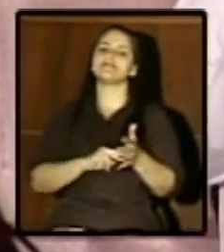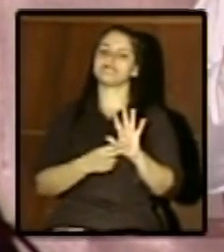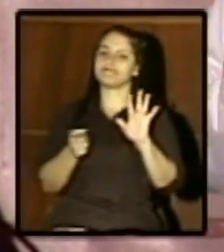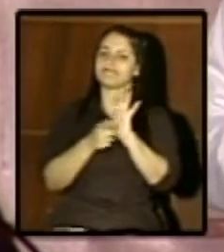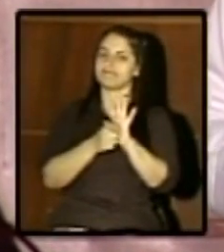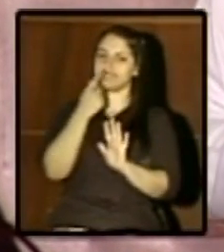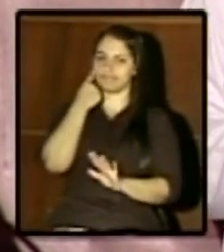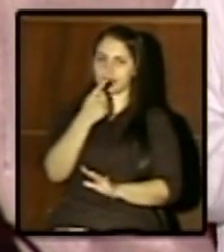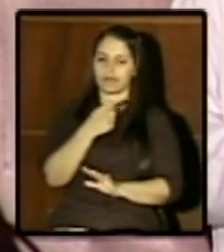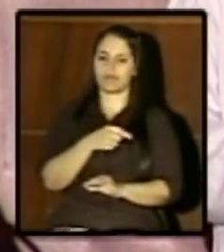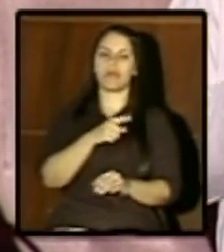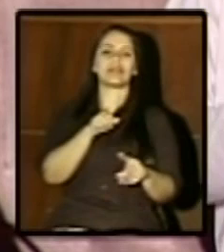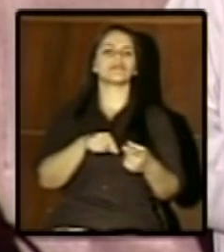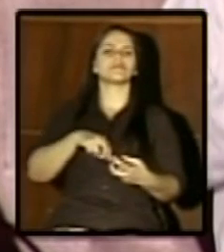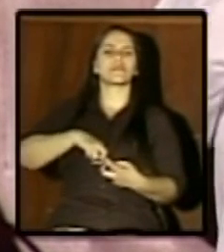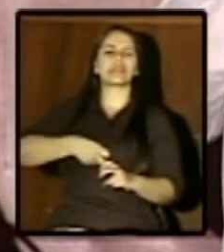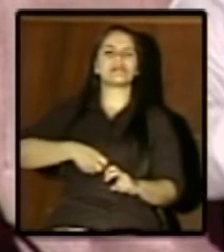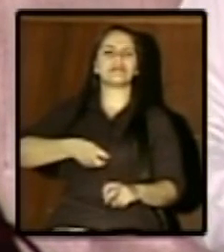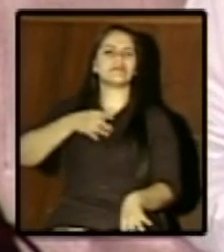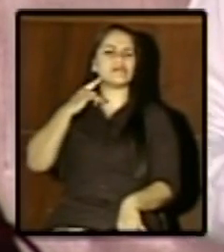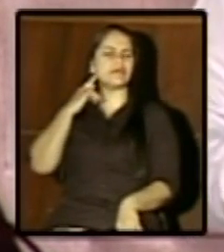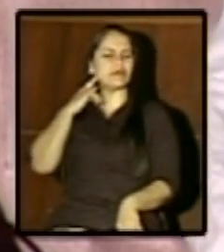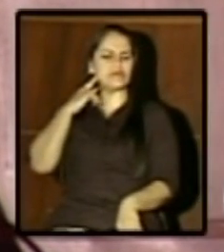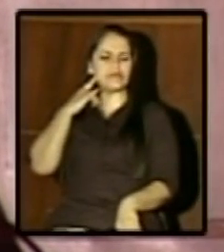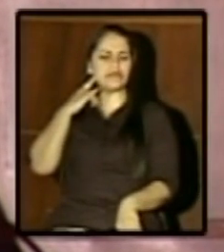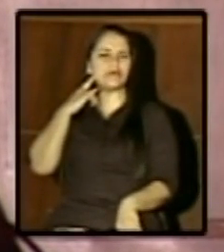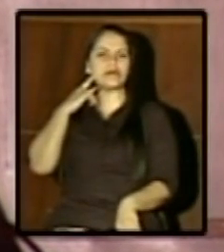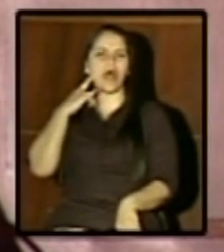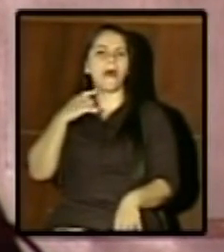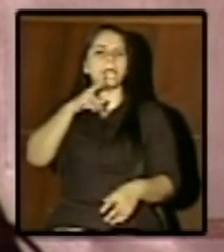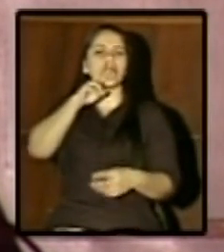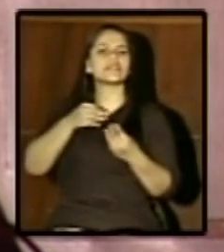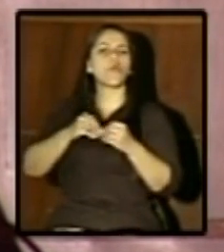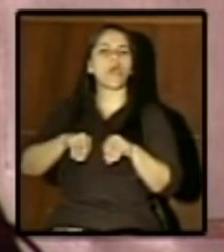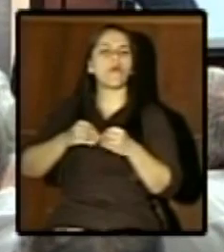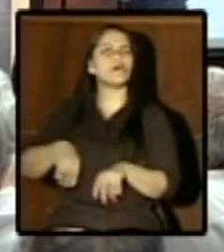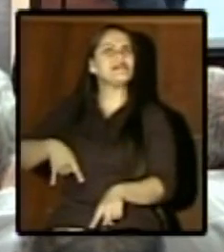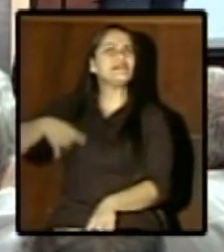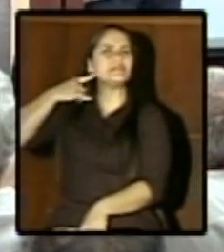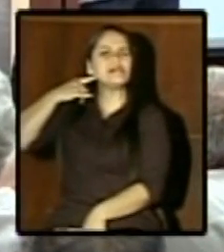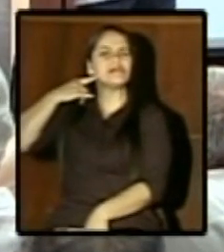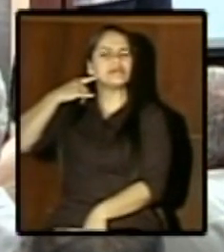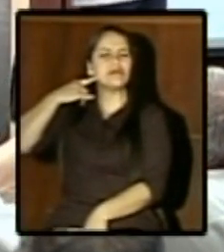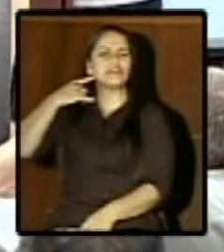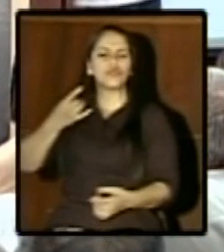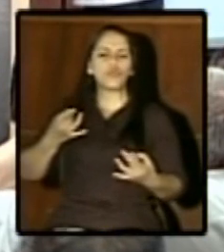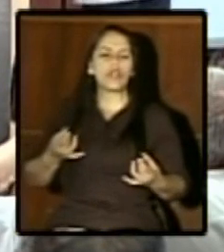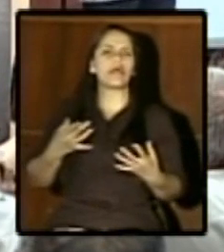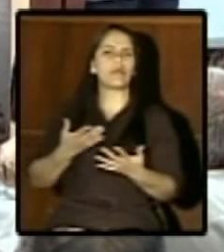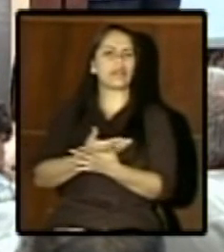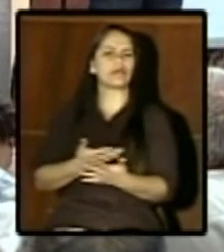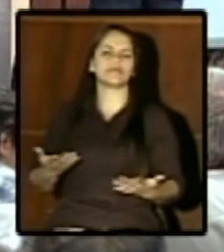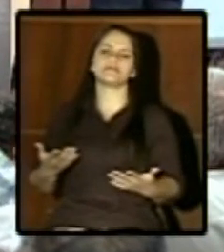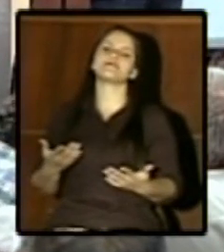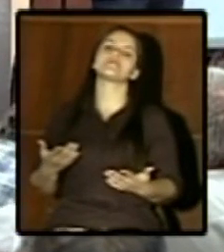listo, te sentís mejor, listo. Un detalle, los crujidos, todos los pacientes llegan y dicen, doctor, eso es como una cáscara de huevo,